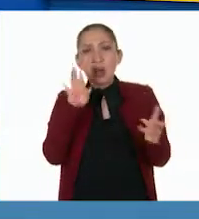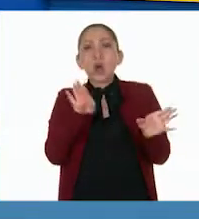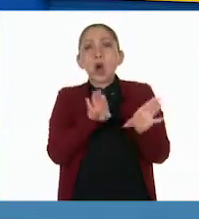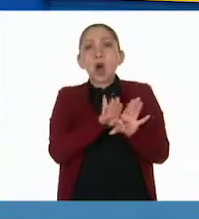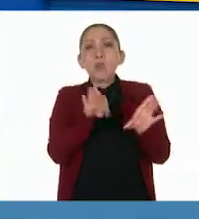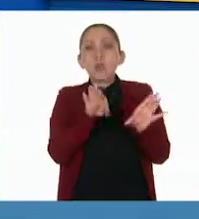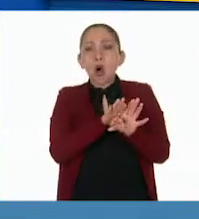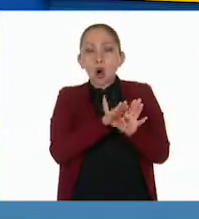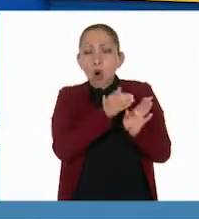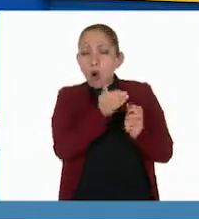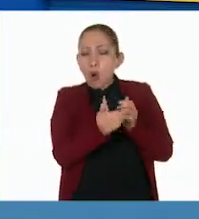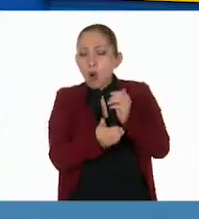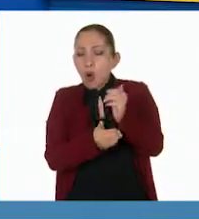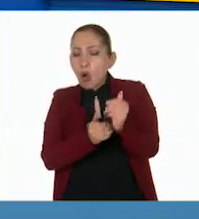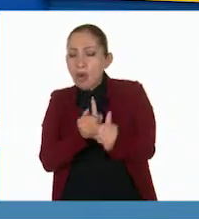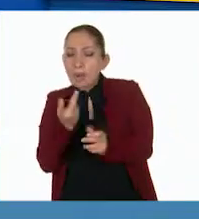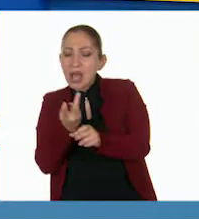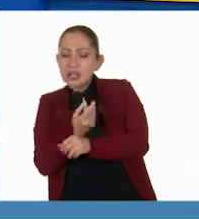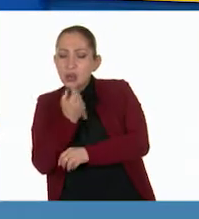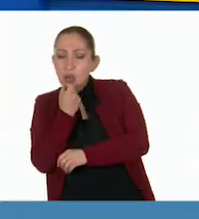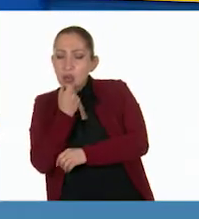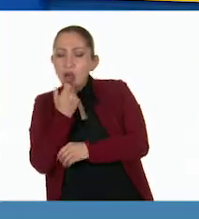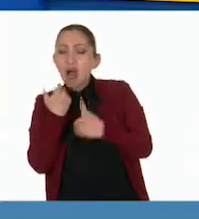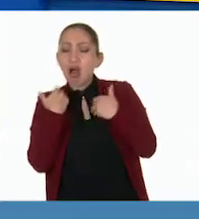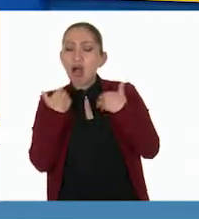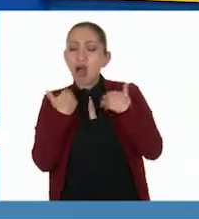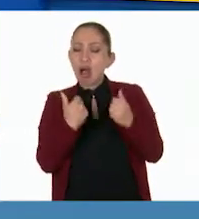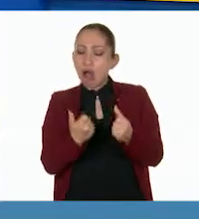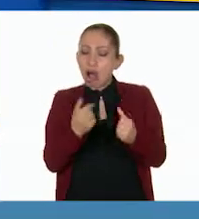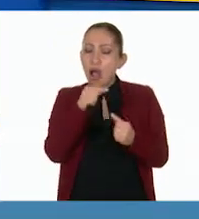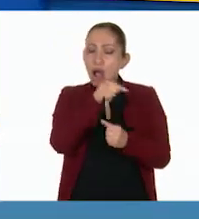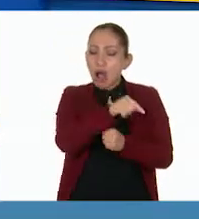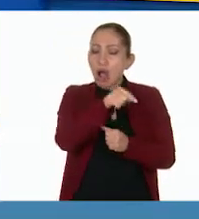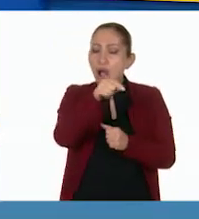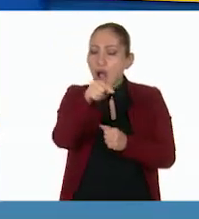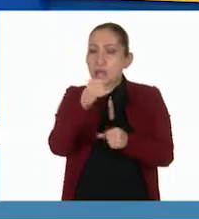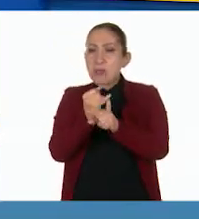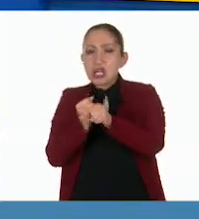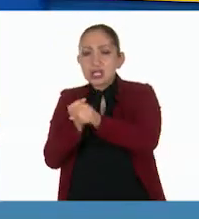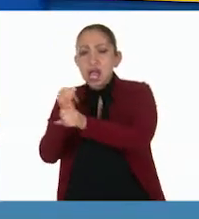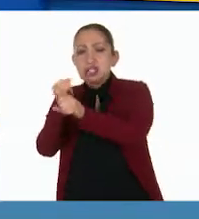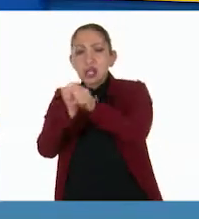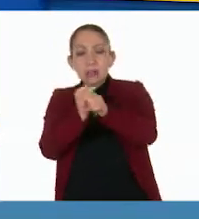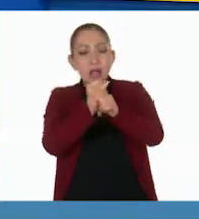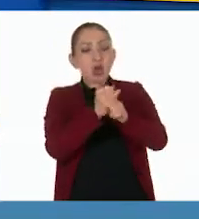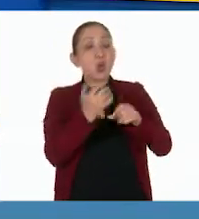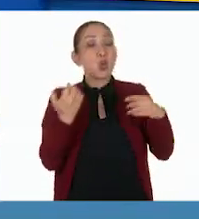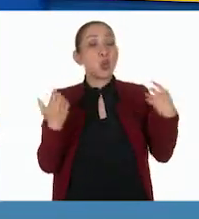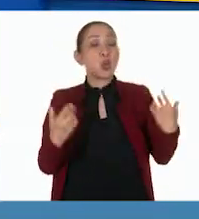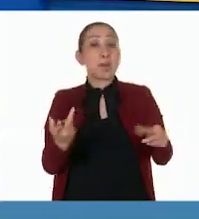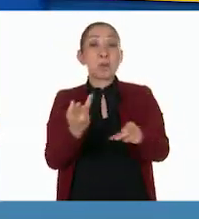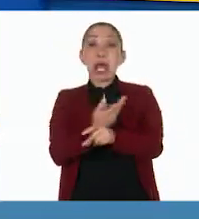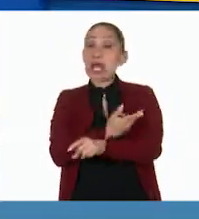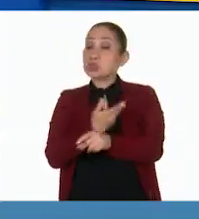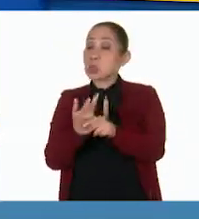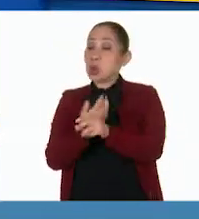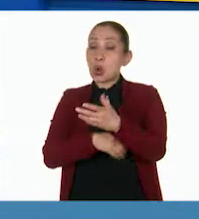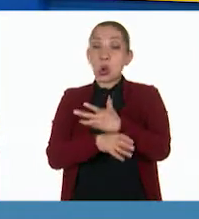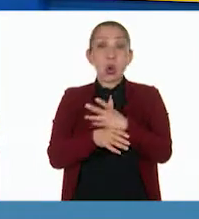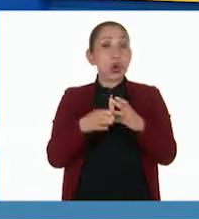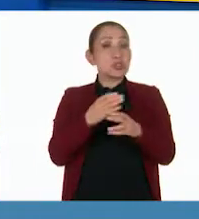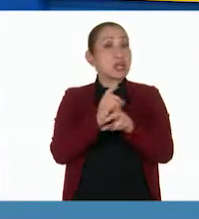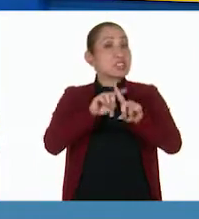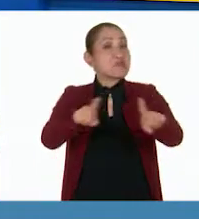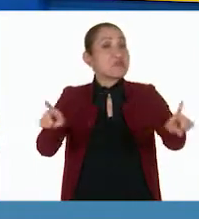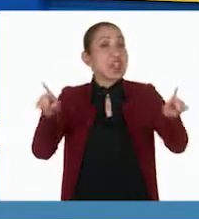poder estudiar, analizar, comprender y concentrar en múltiples investigaciones un montón de acontecimientos que sucedieron